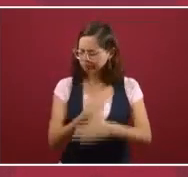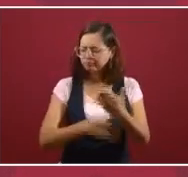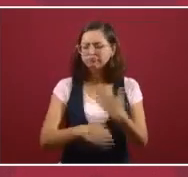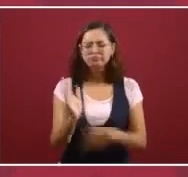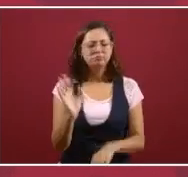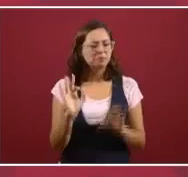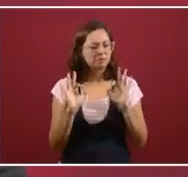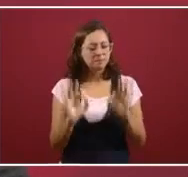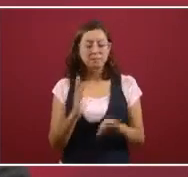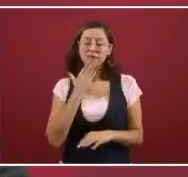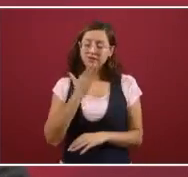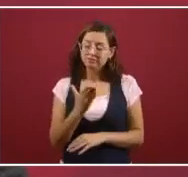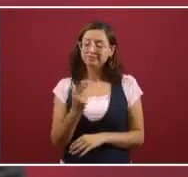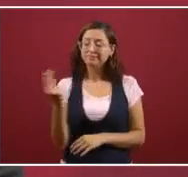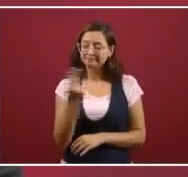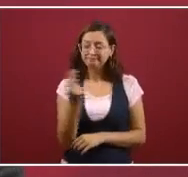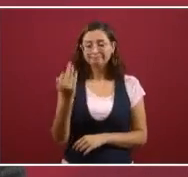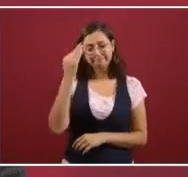con el tiempo.